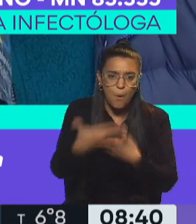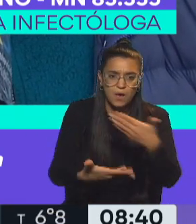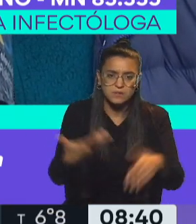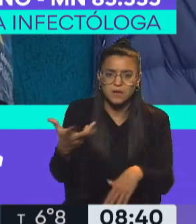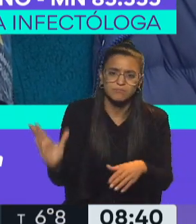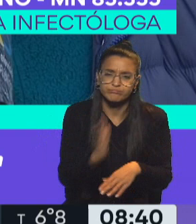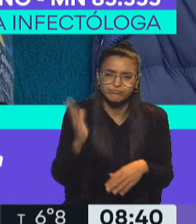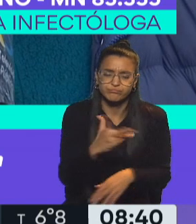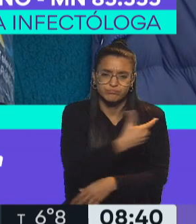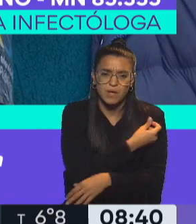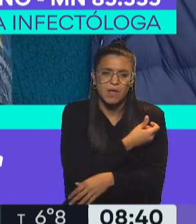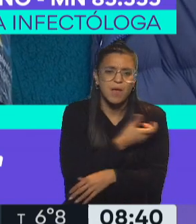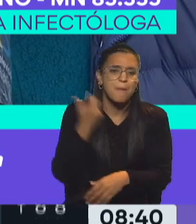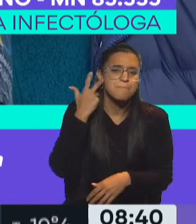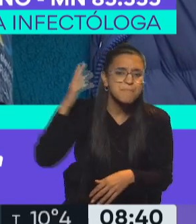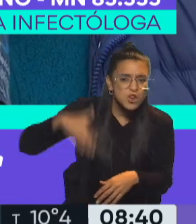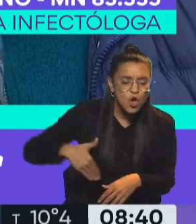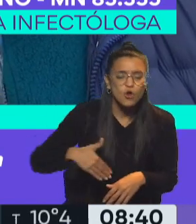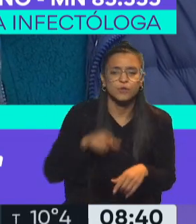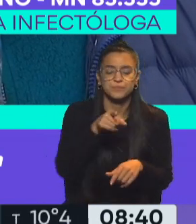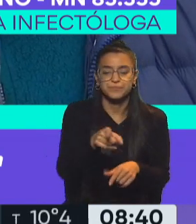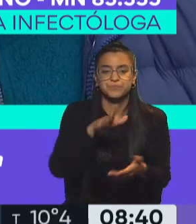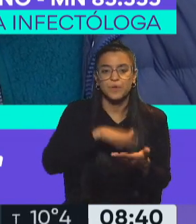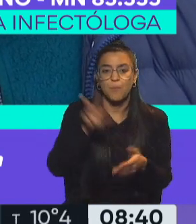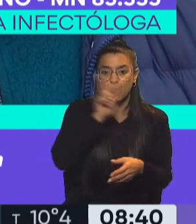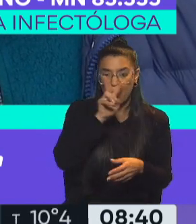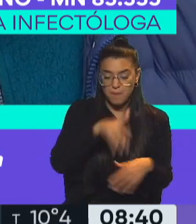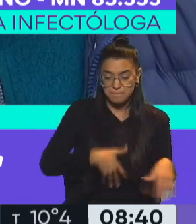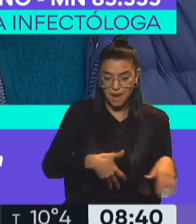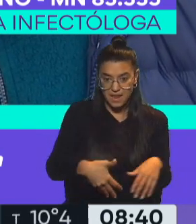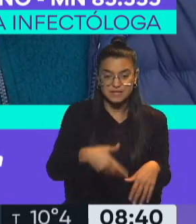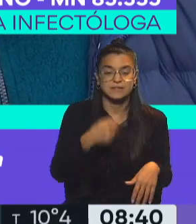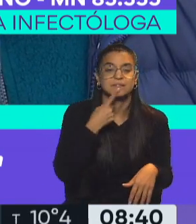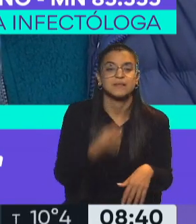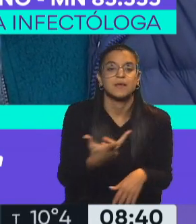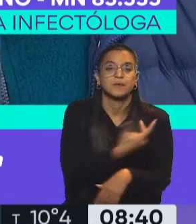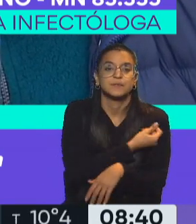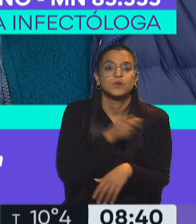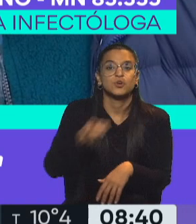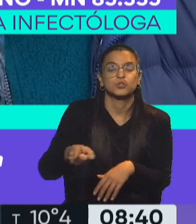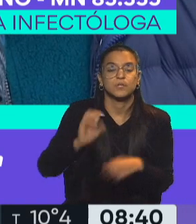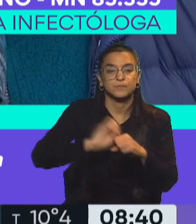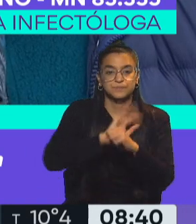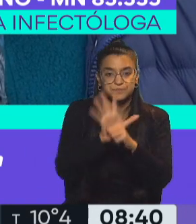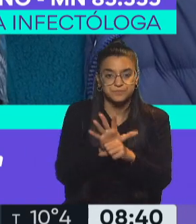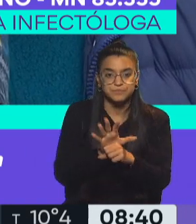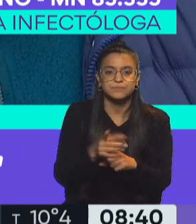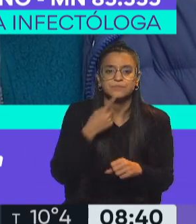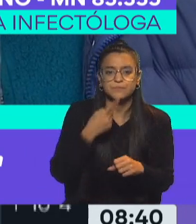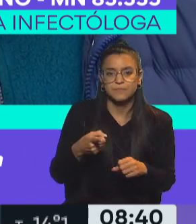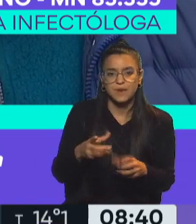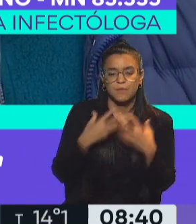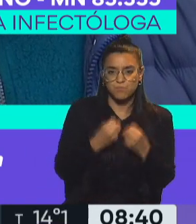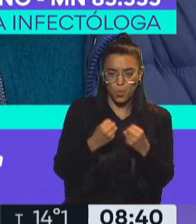vacunación masiva de los menores de edad? Y en este sentido, las mujeres que están embarazadas y recibieron la vacuna contra la COVID, ¿le transmiten